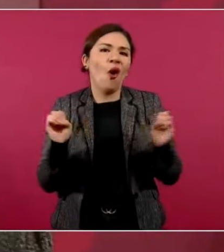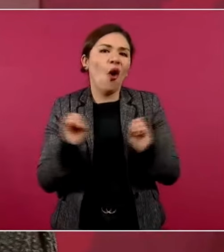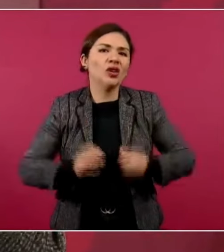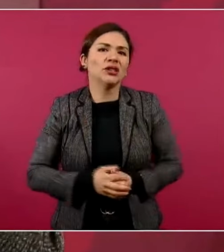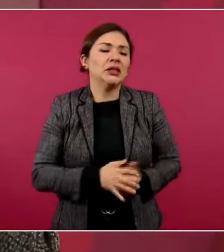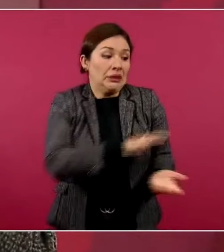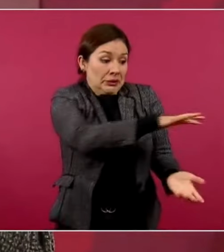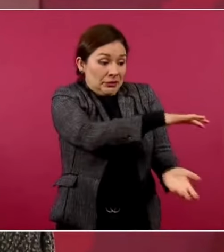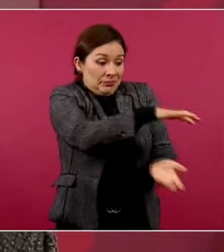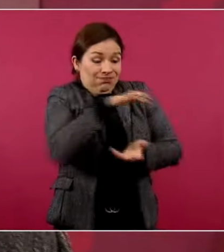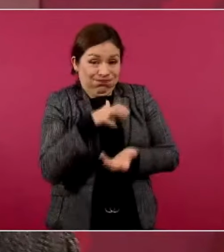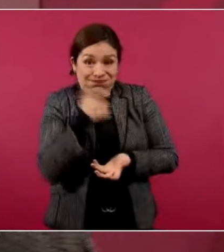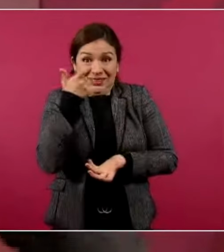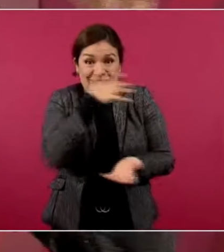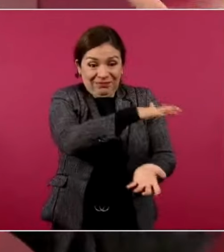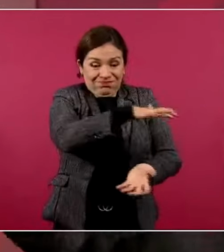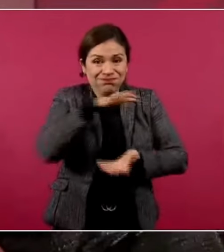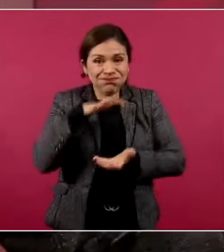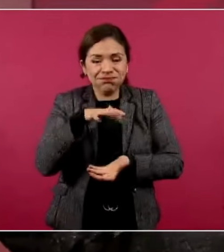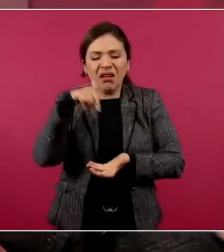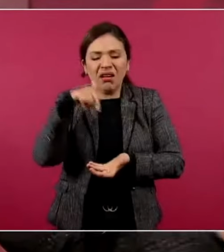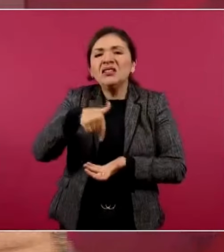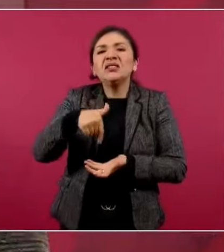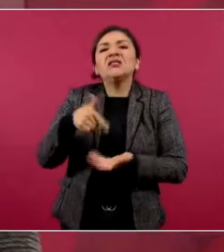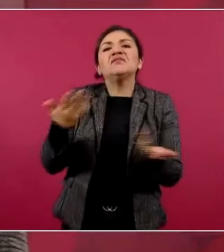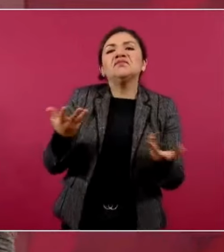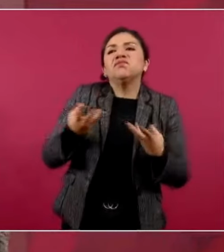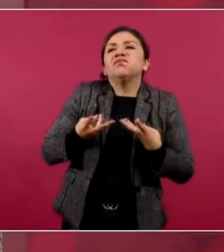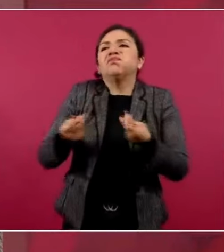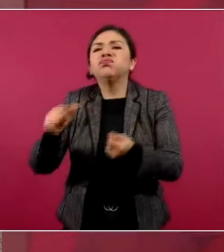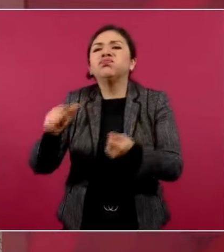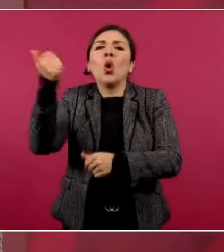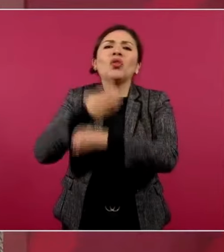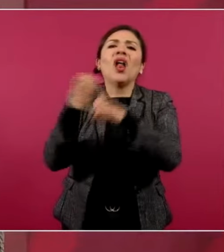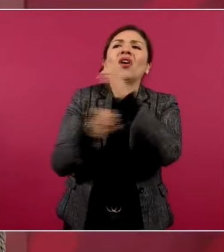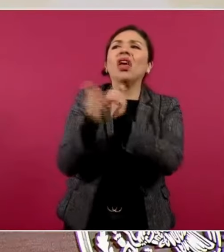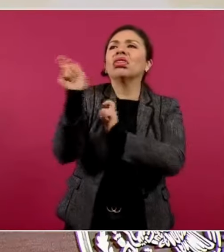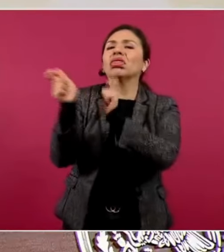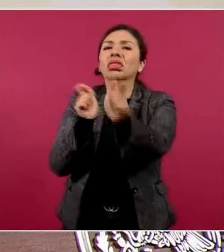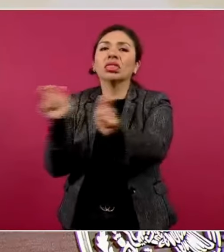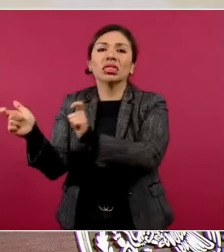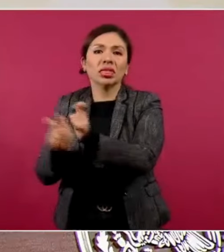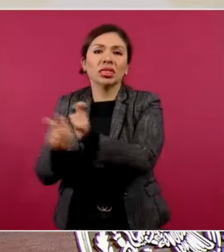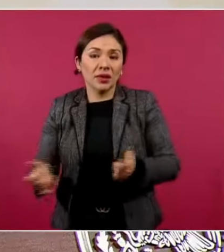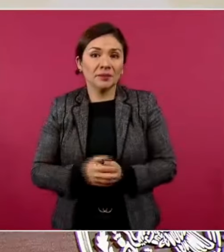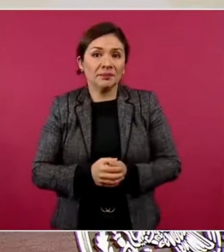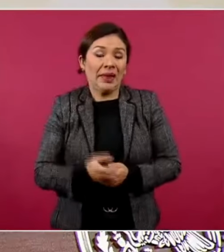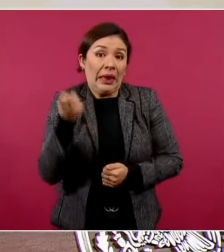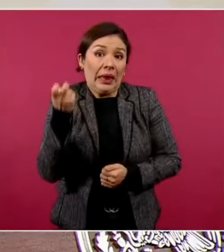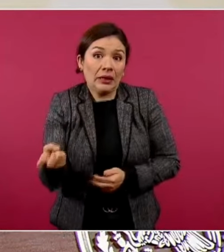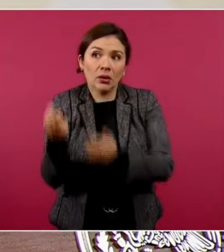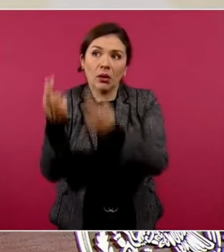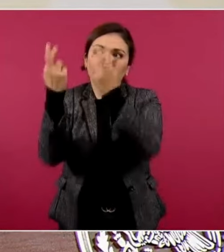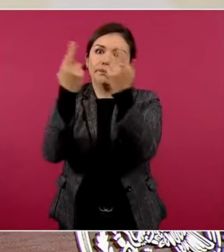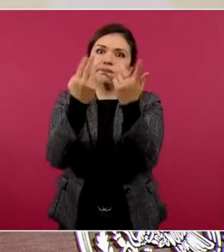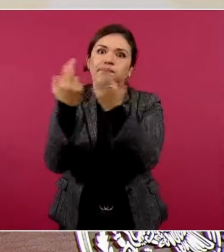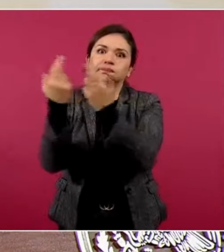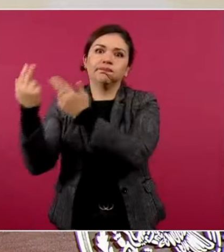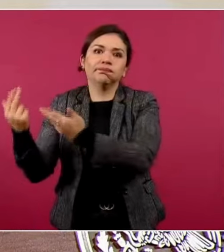Llegaba el recurso y lo usaban para otras cosas. Entonces se fue deteriorando